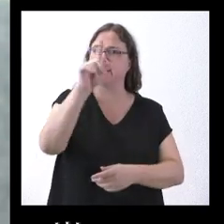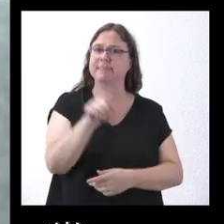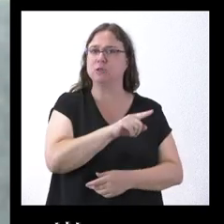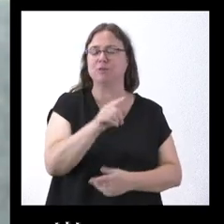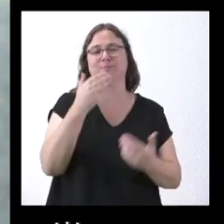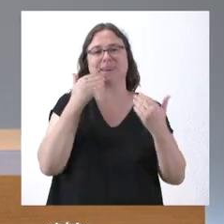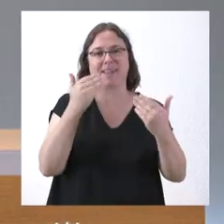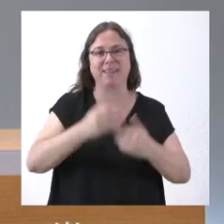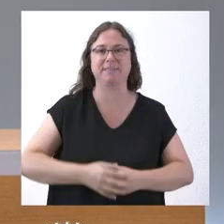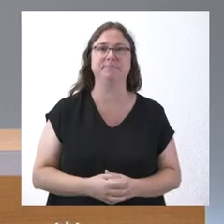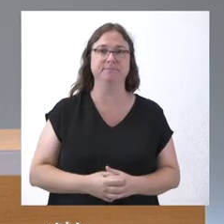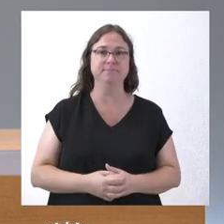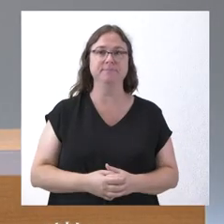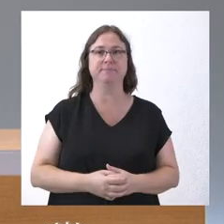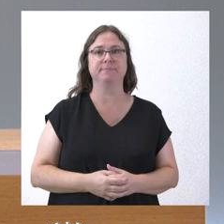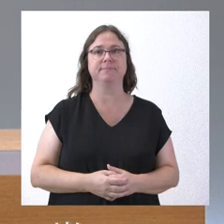gracias.